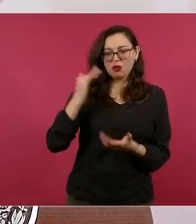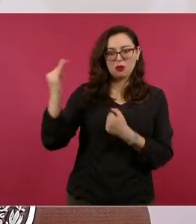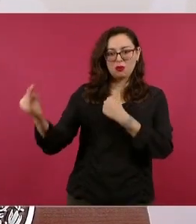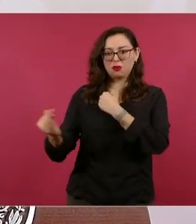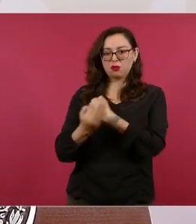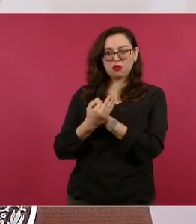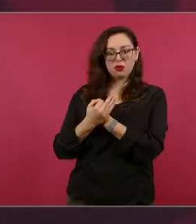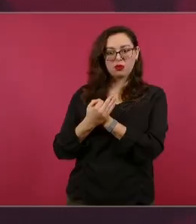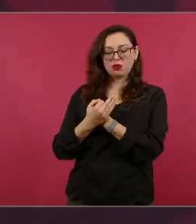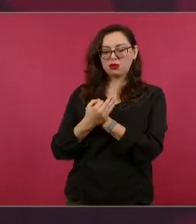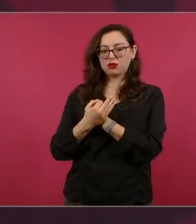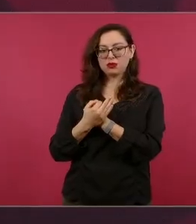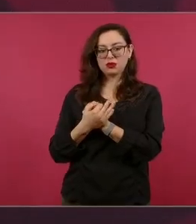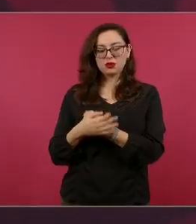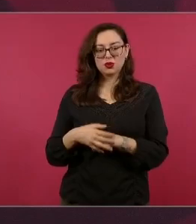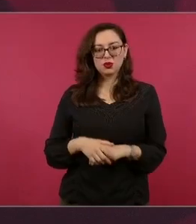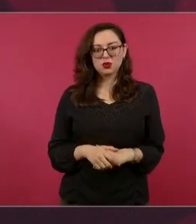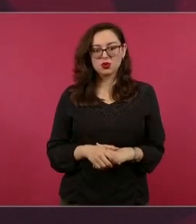así.